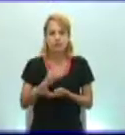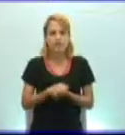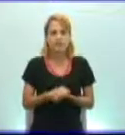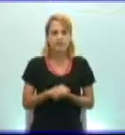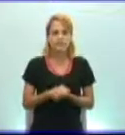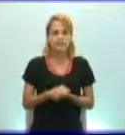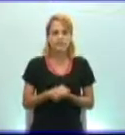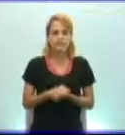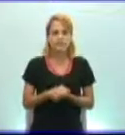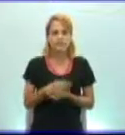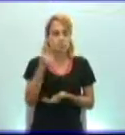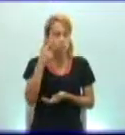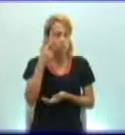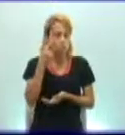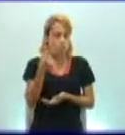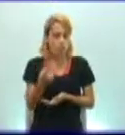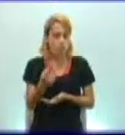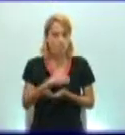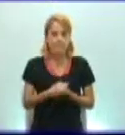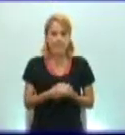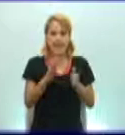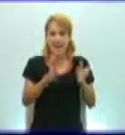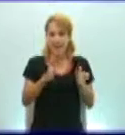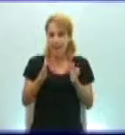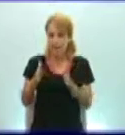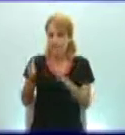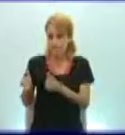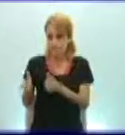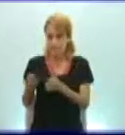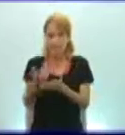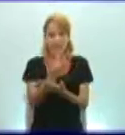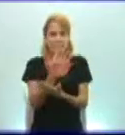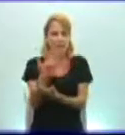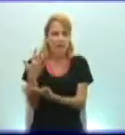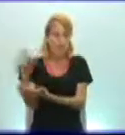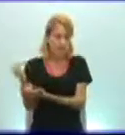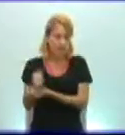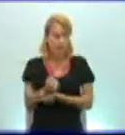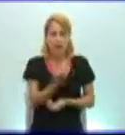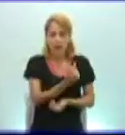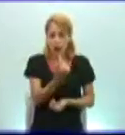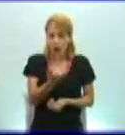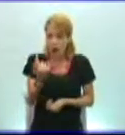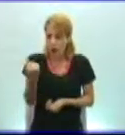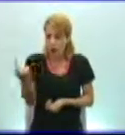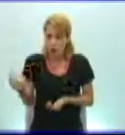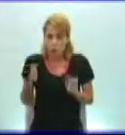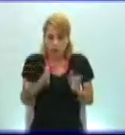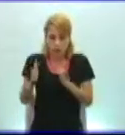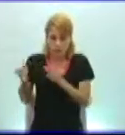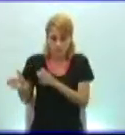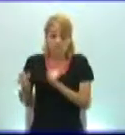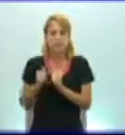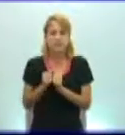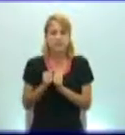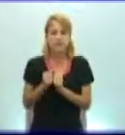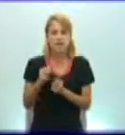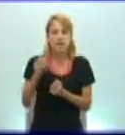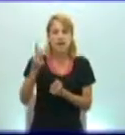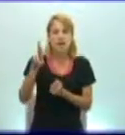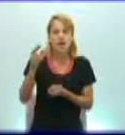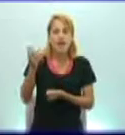Como pueden ver, las partes de la planta, cada uno de sus órganos, no son más que la raíz,